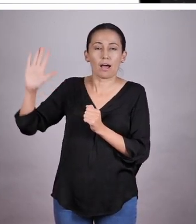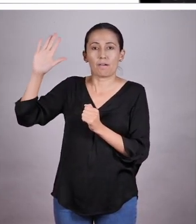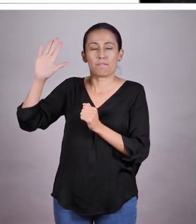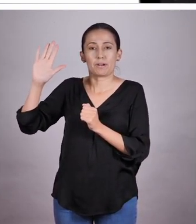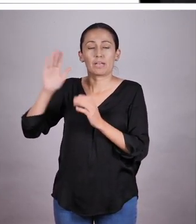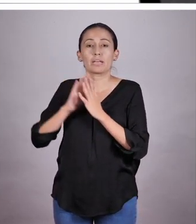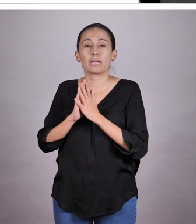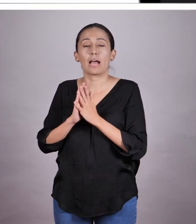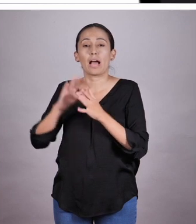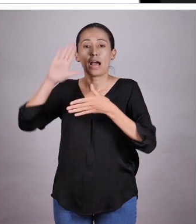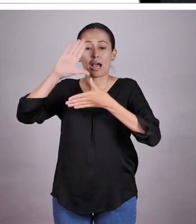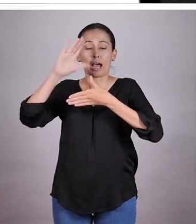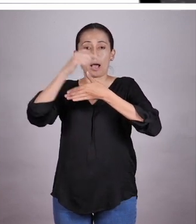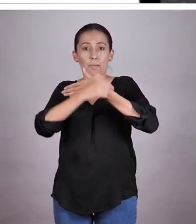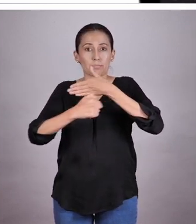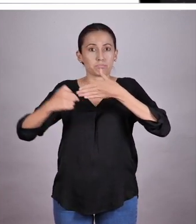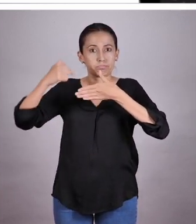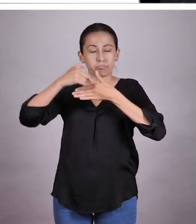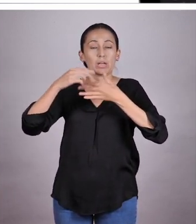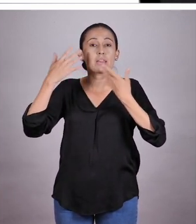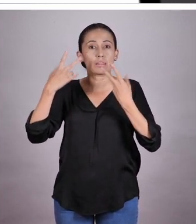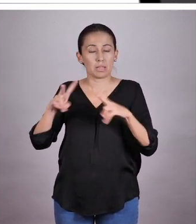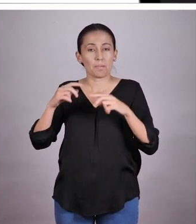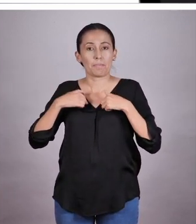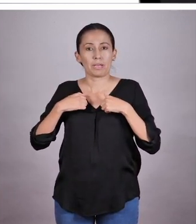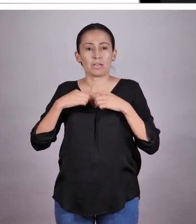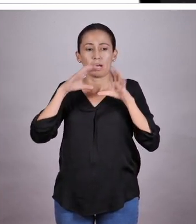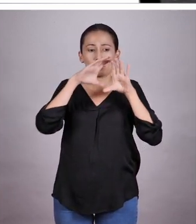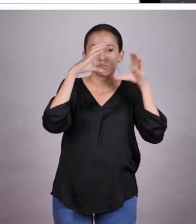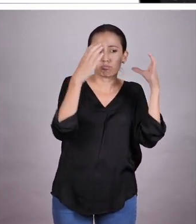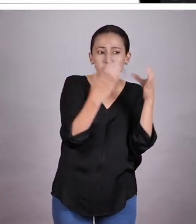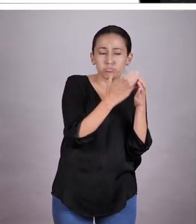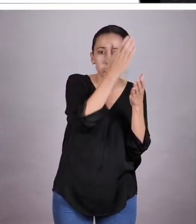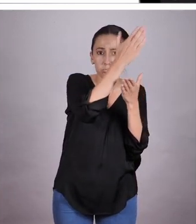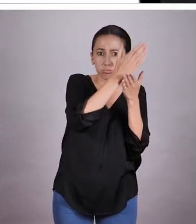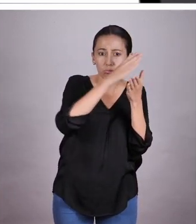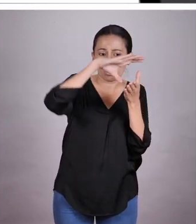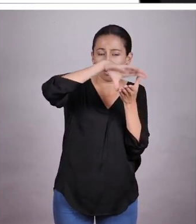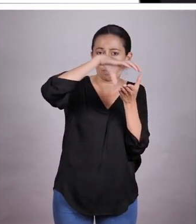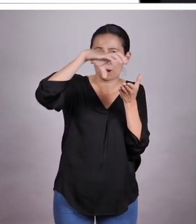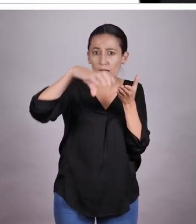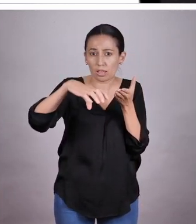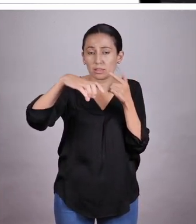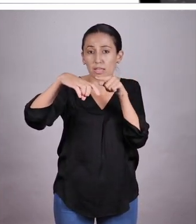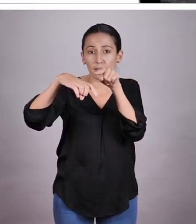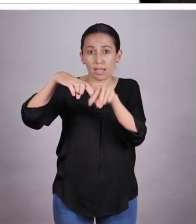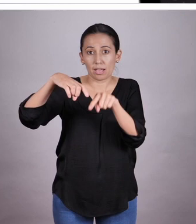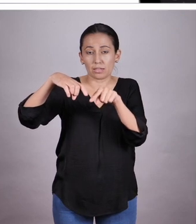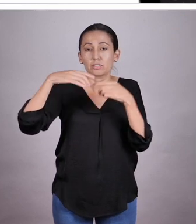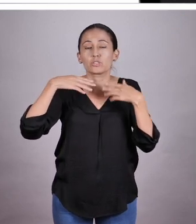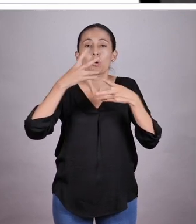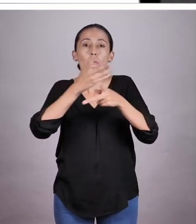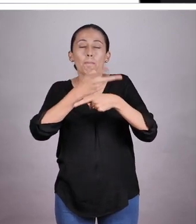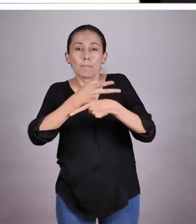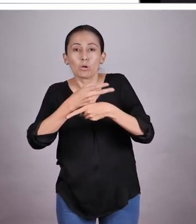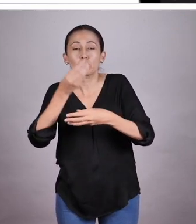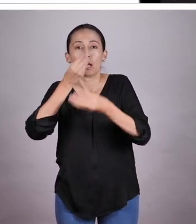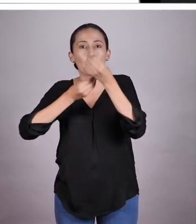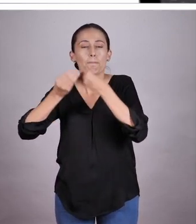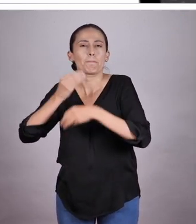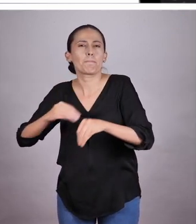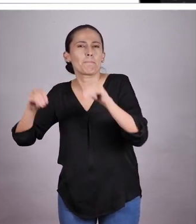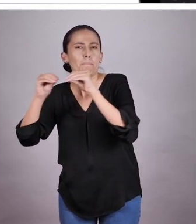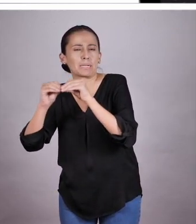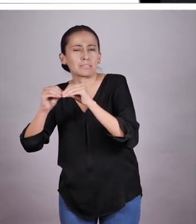Asia y América del Sur, una quinta parte de la Tierra, correspondiente a los países industrializados, produce y consume más